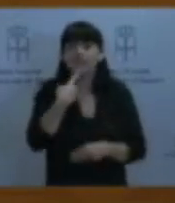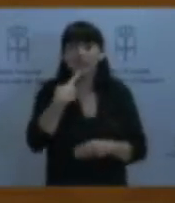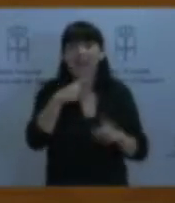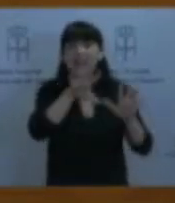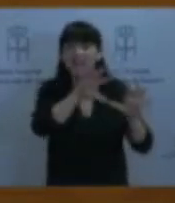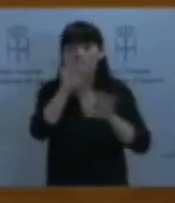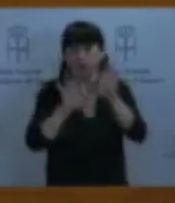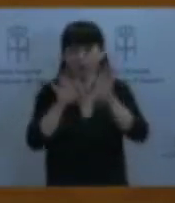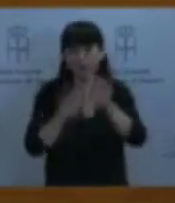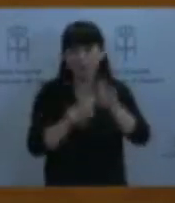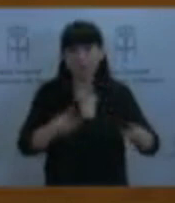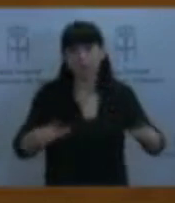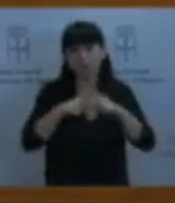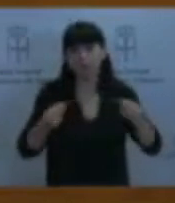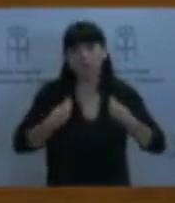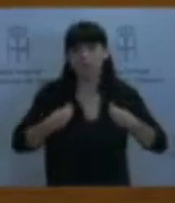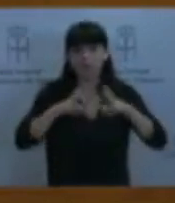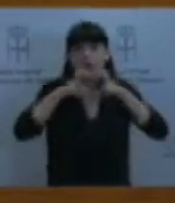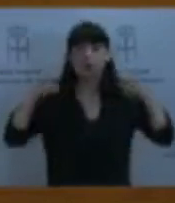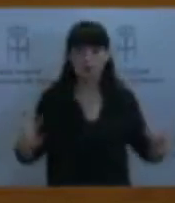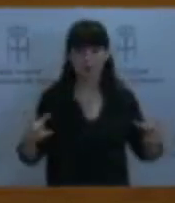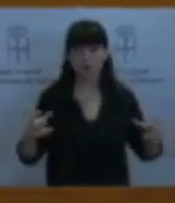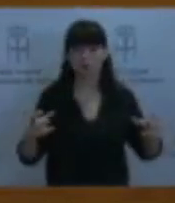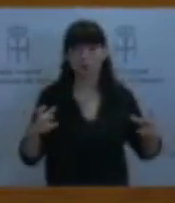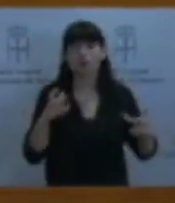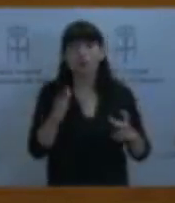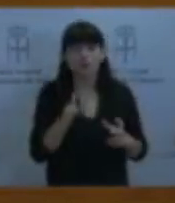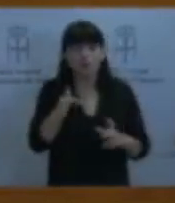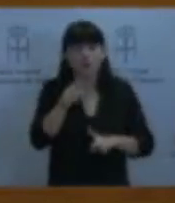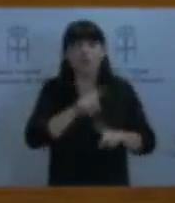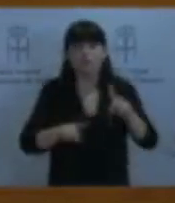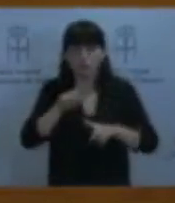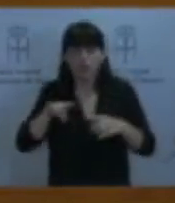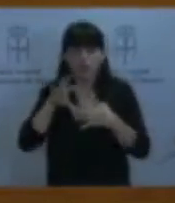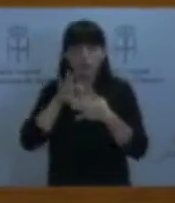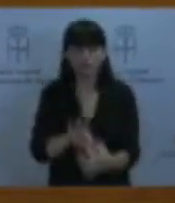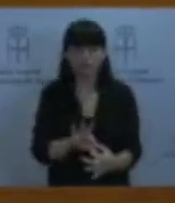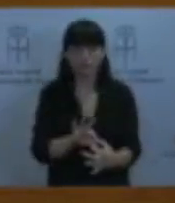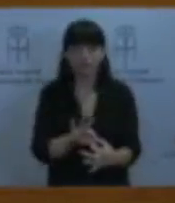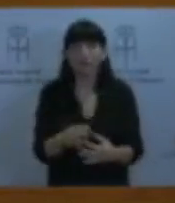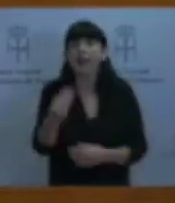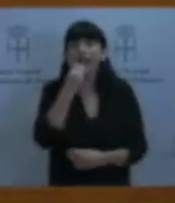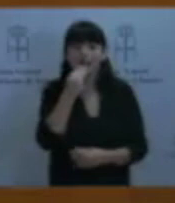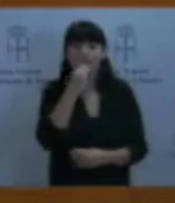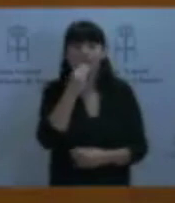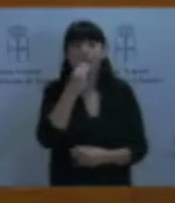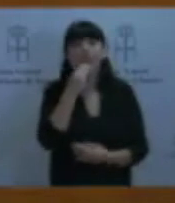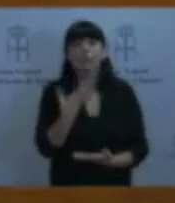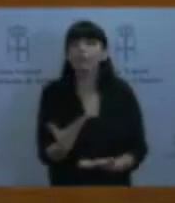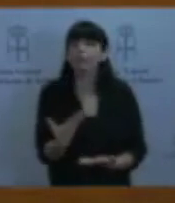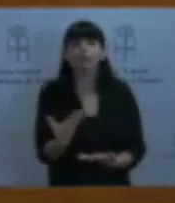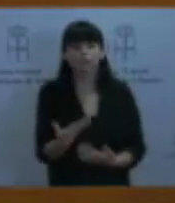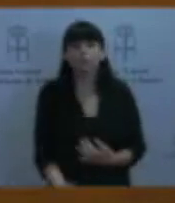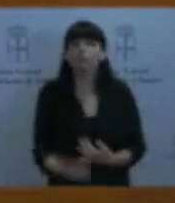y con toda la patología además derivada y las limitaciones para la vida que ello conlleva. La alimentación es un